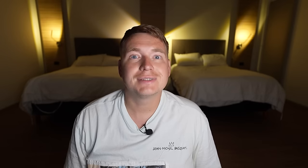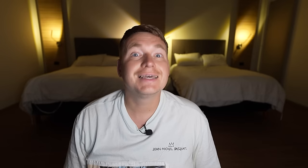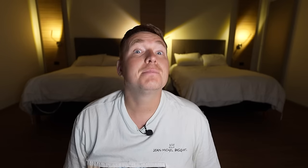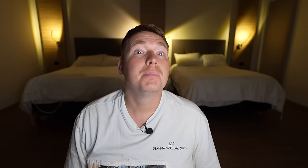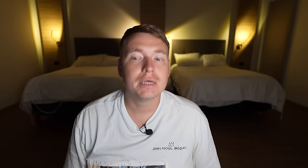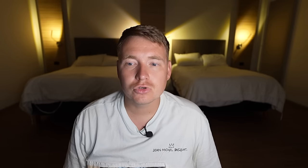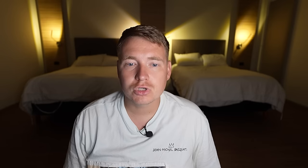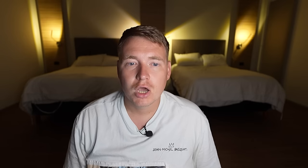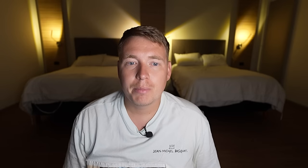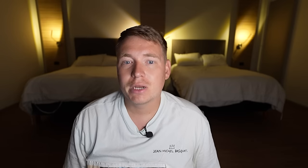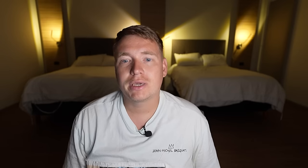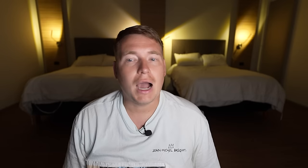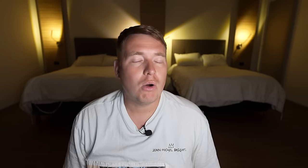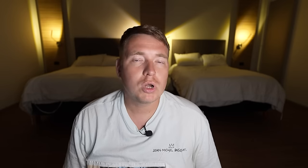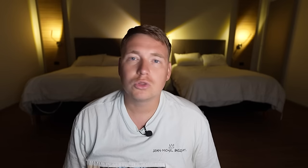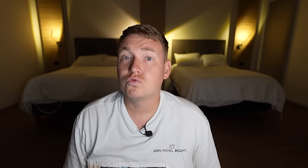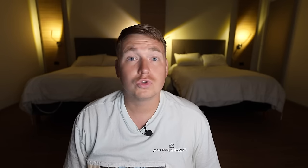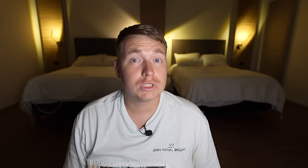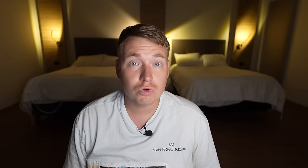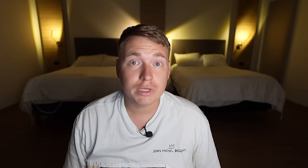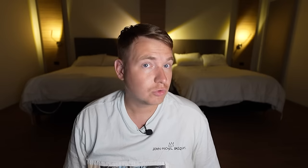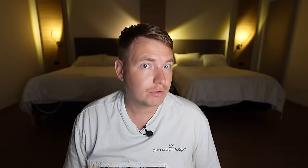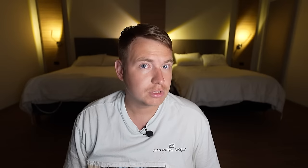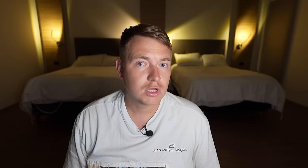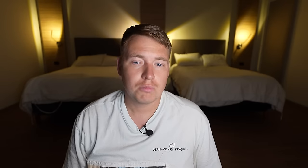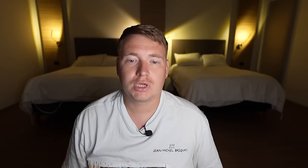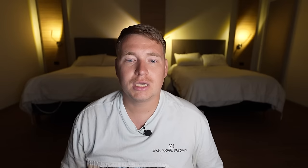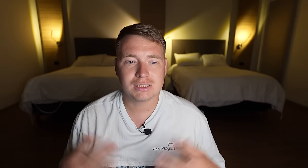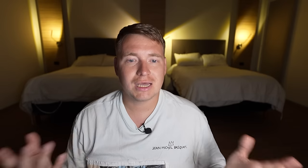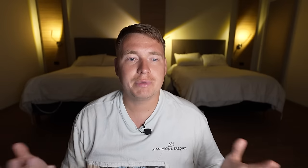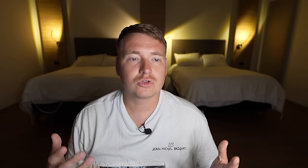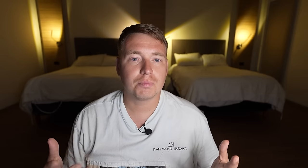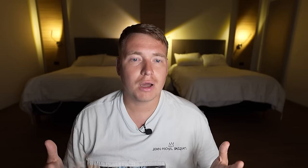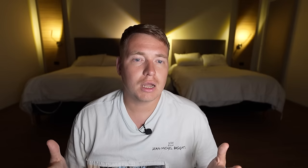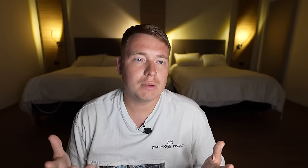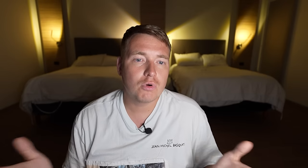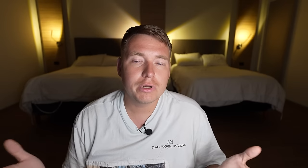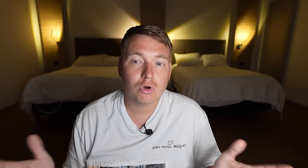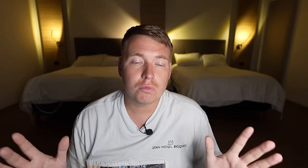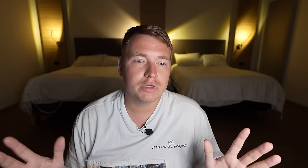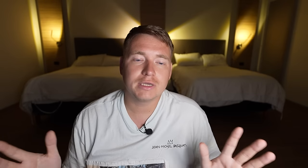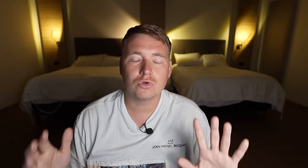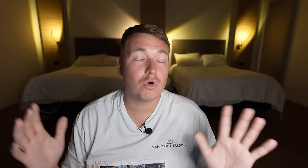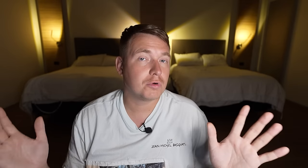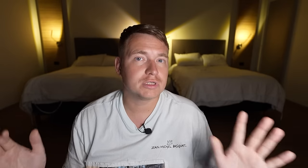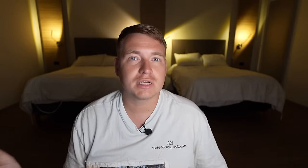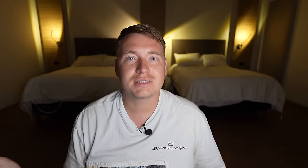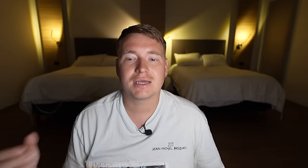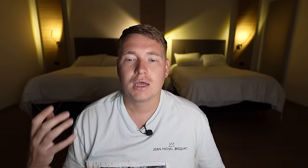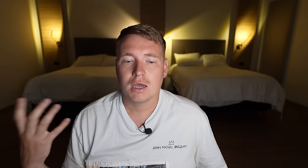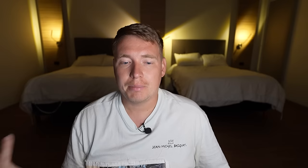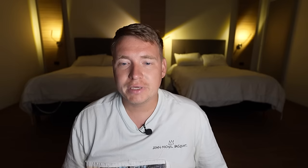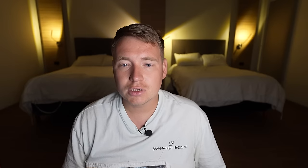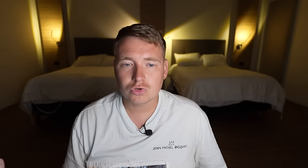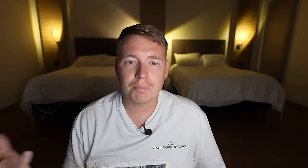millones de pesos pero que ahora no funciona Entonces porque está abierto para el público como entiendo o puede ser